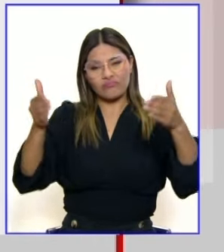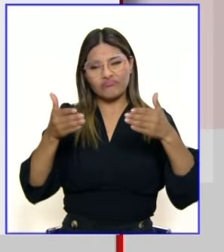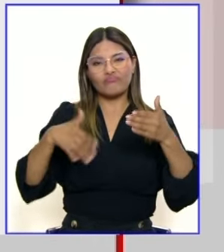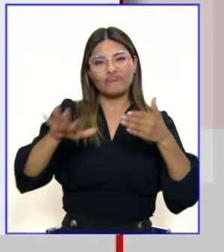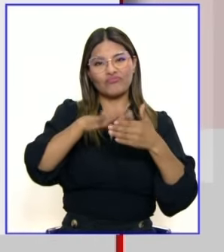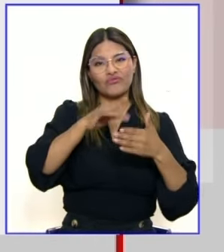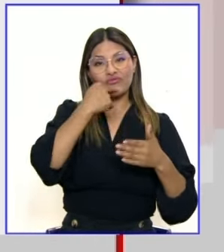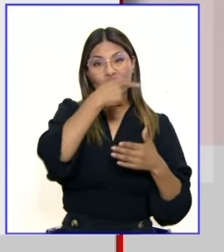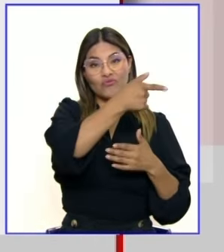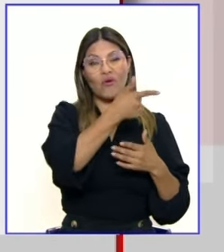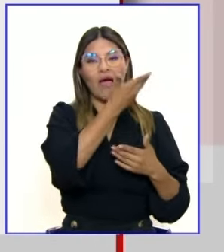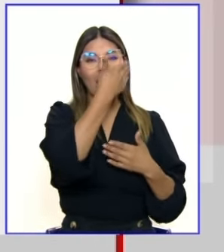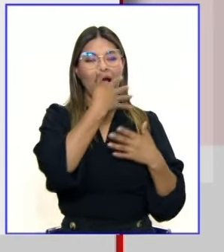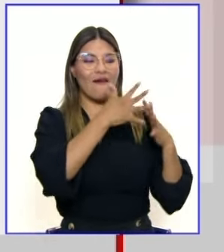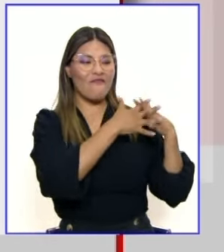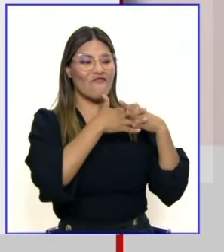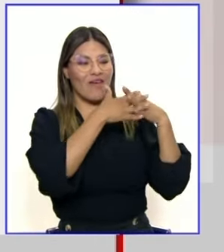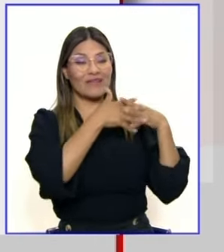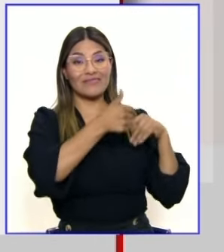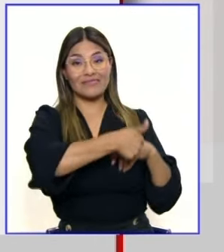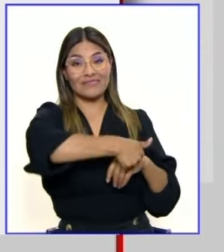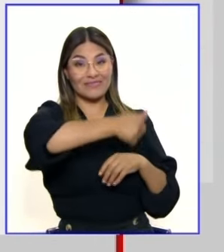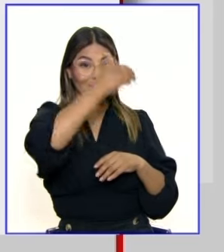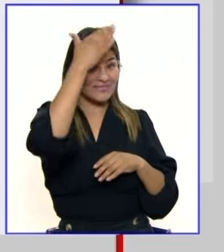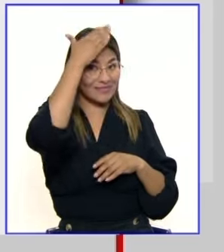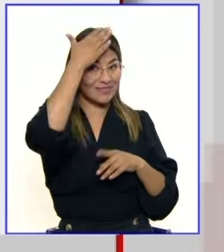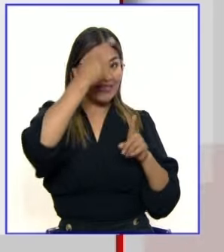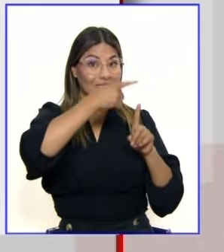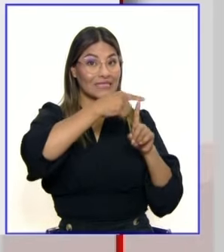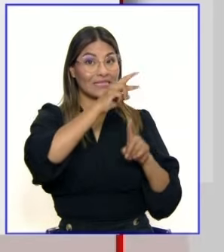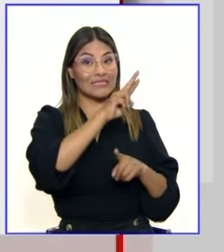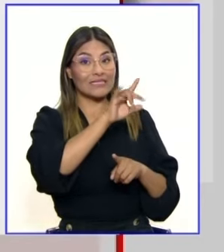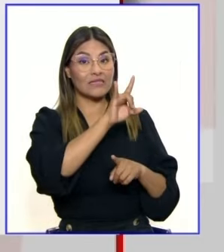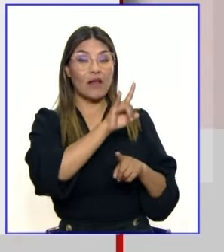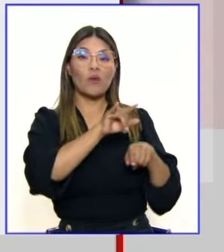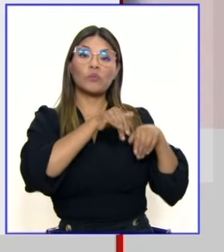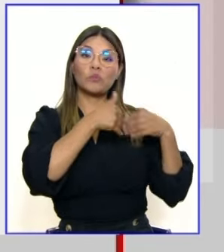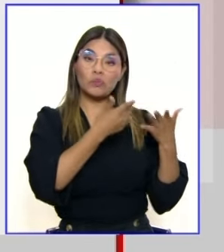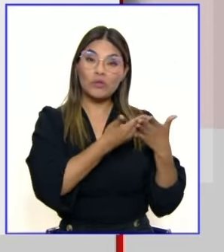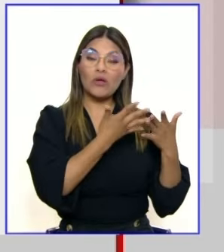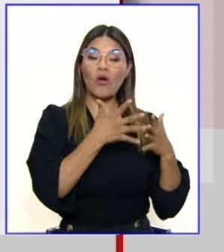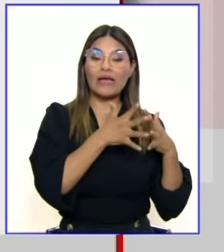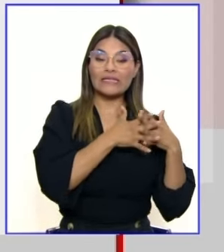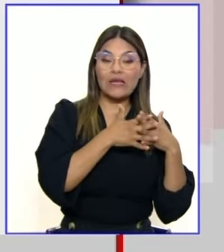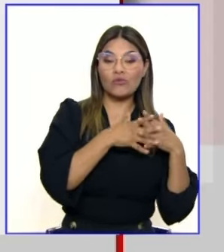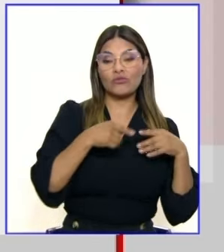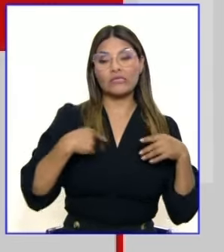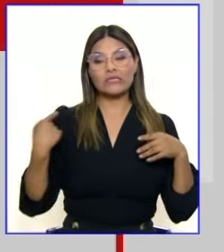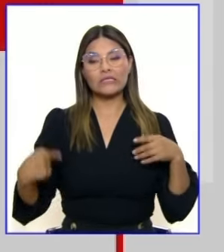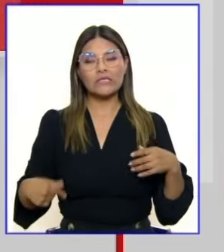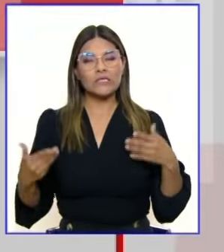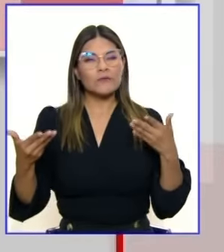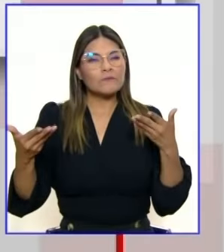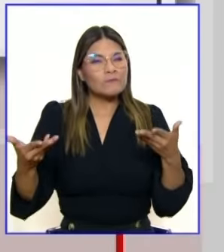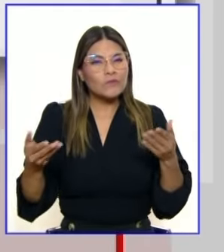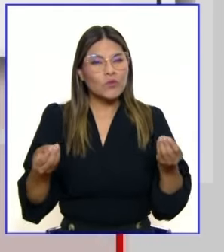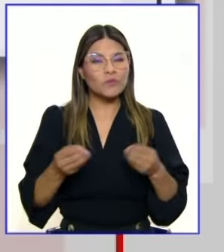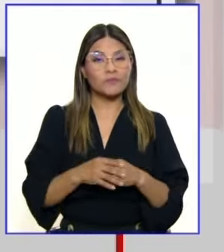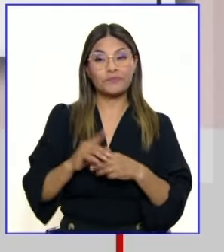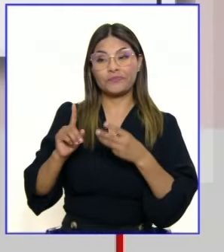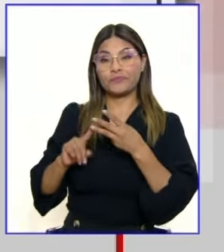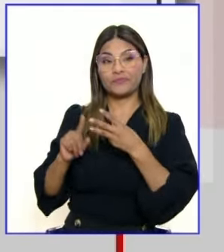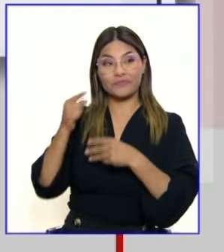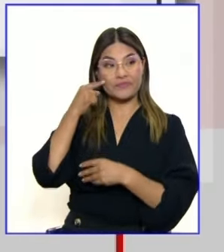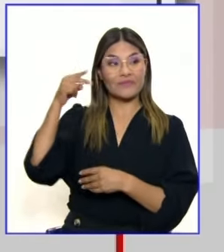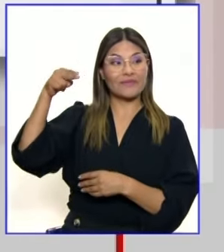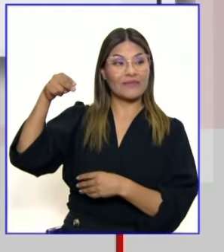de Trump, ya que su triunfo presidencial reaviva la polémica entre Estados Unidos y China. AFP News, por